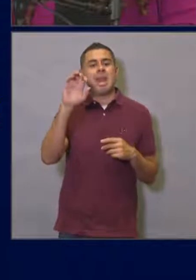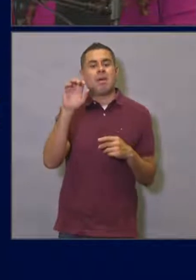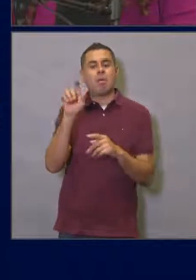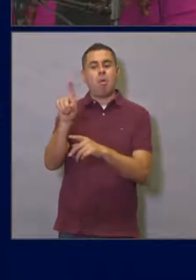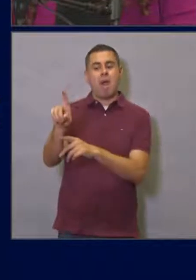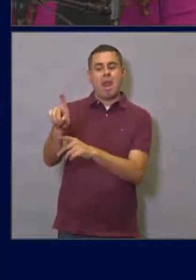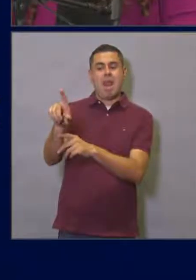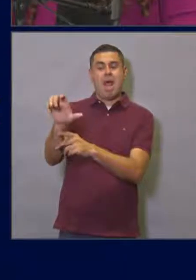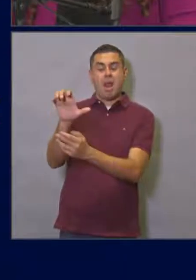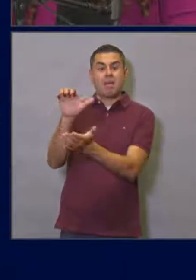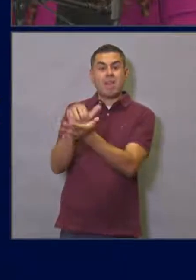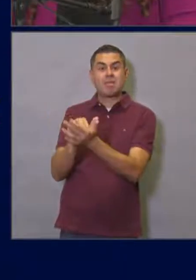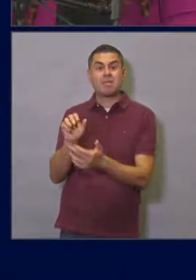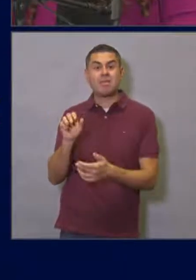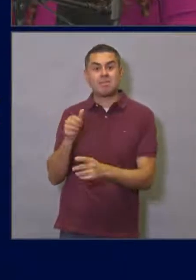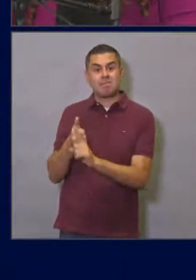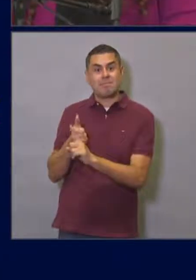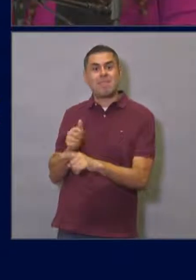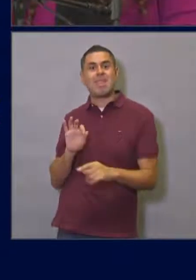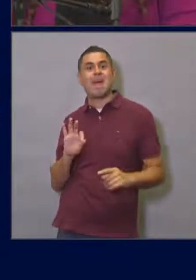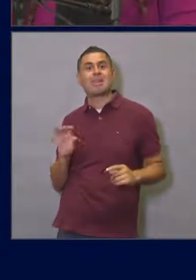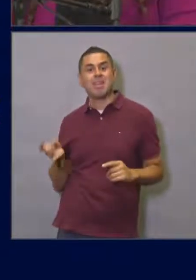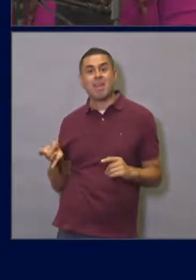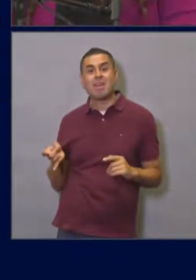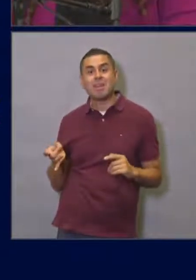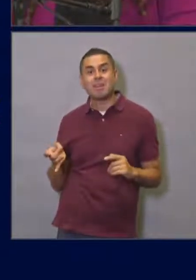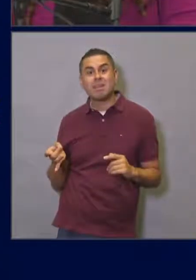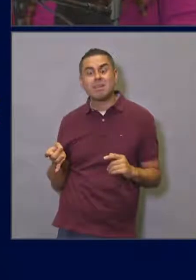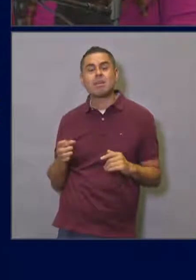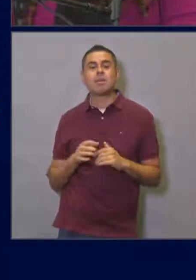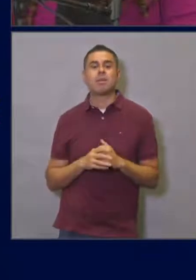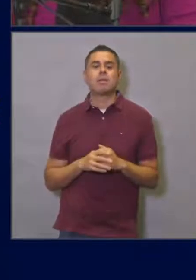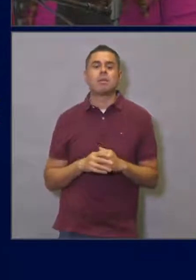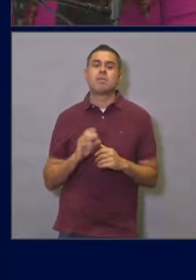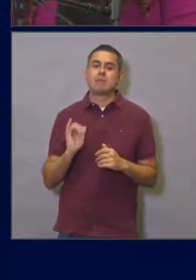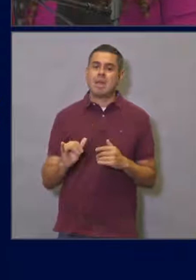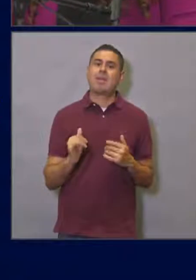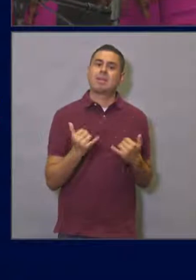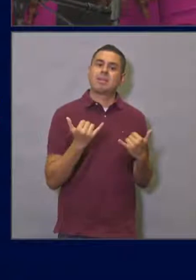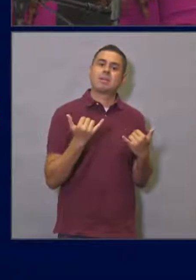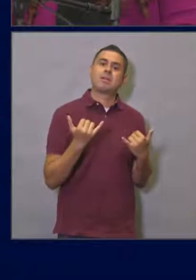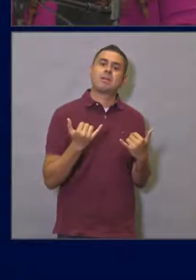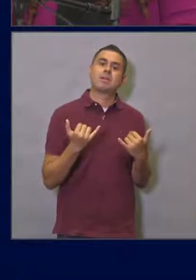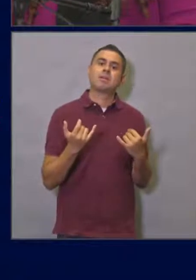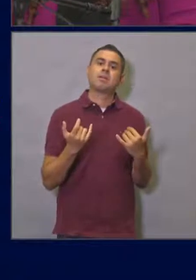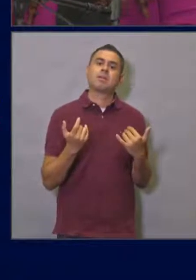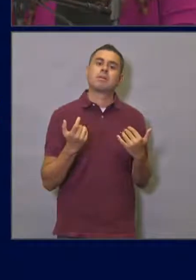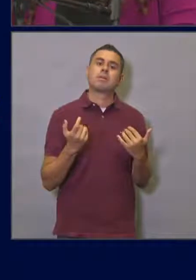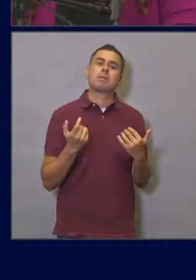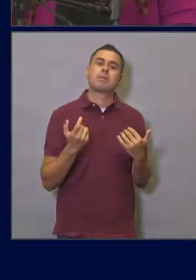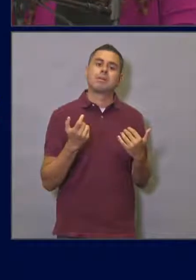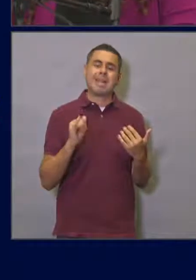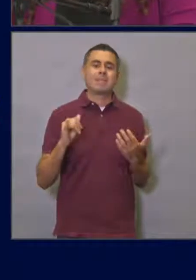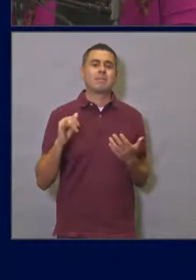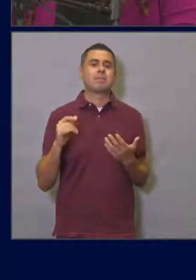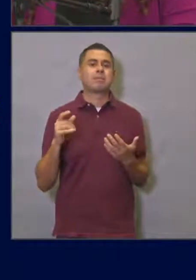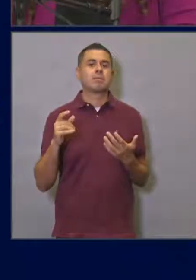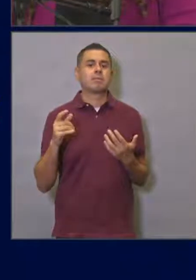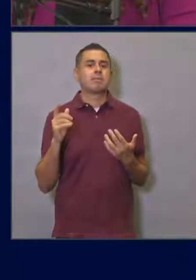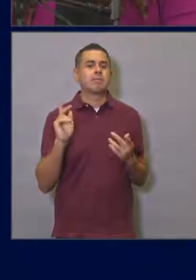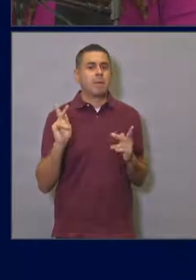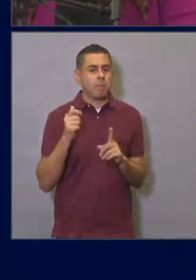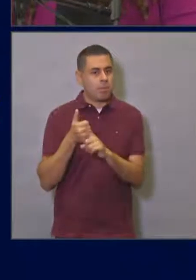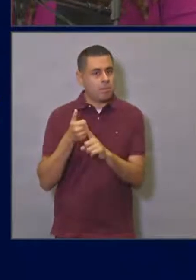cada 100,000 habitantes. Este número es menor que el de las personas que viven en las áreas de altos recursos y